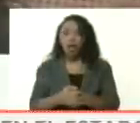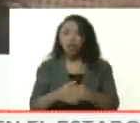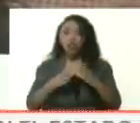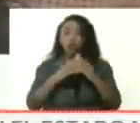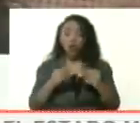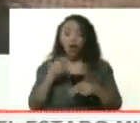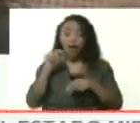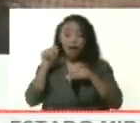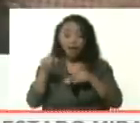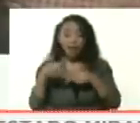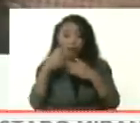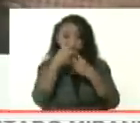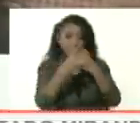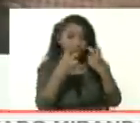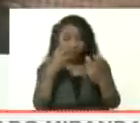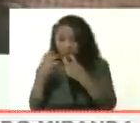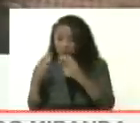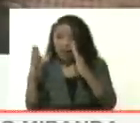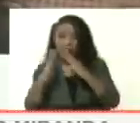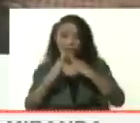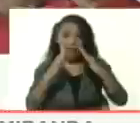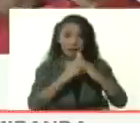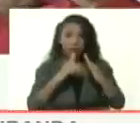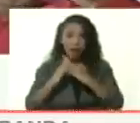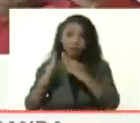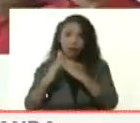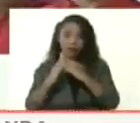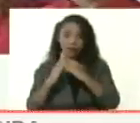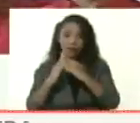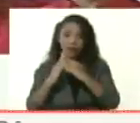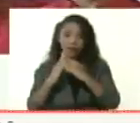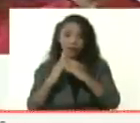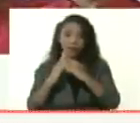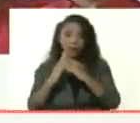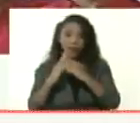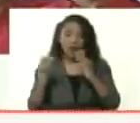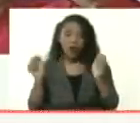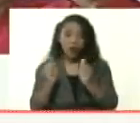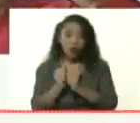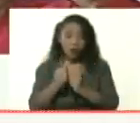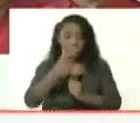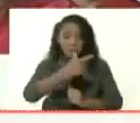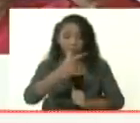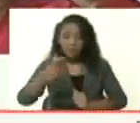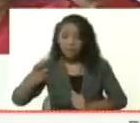casa por casa. Y nos encontramos en estas visitas casa por casa con gente opositora.